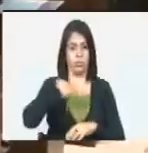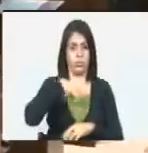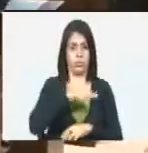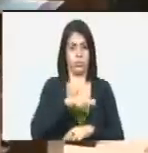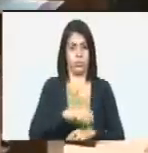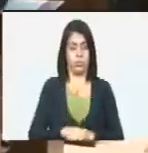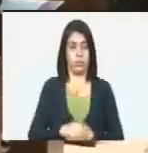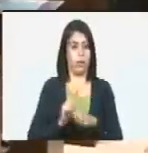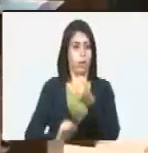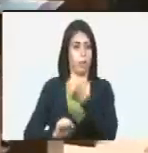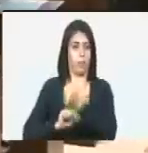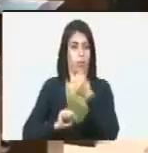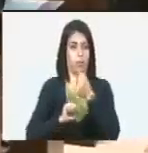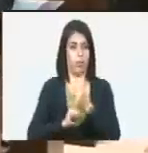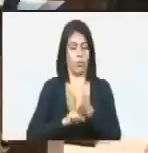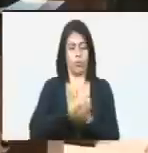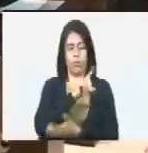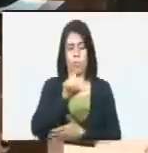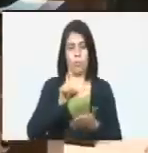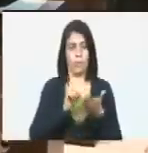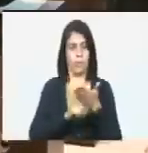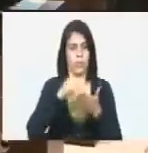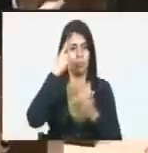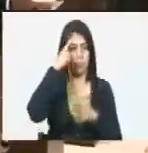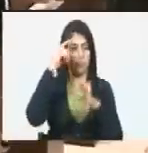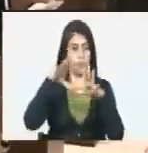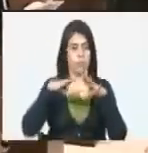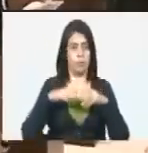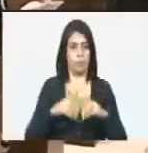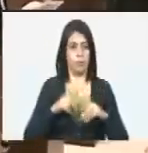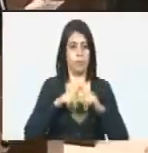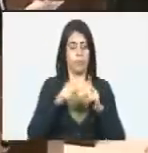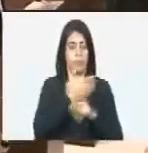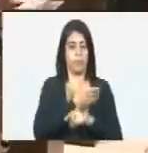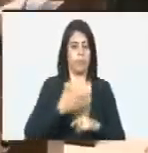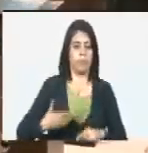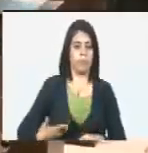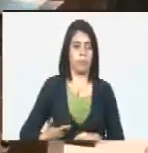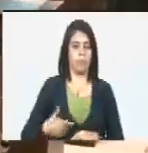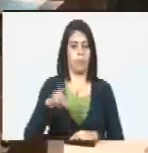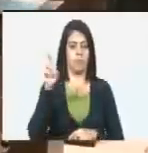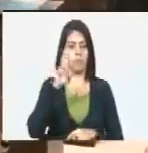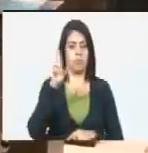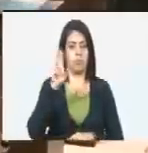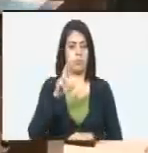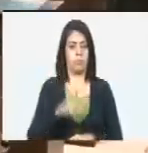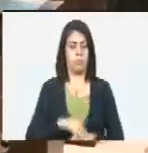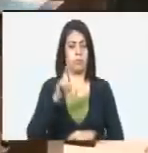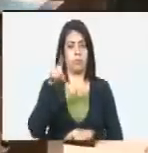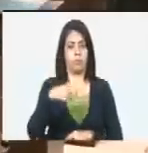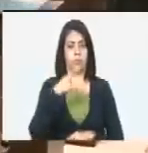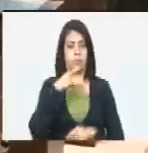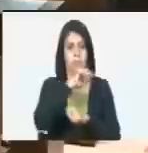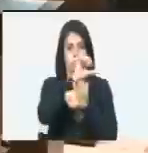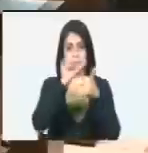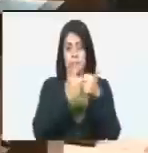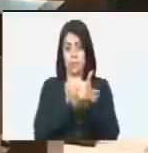respaldo absoluto y reconocimiento al presidente de la República y a la